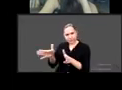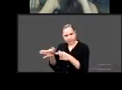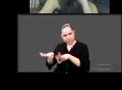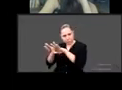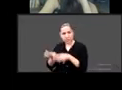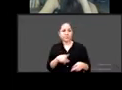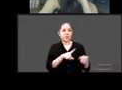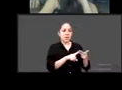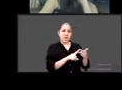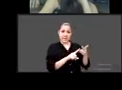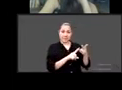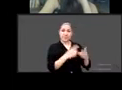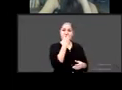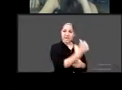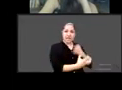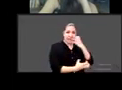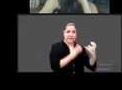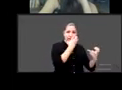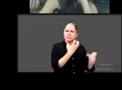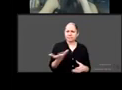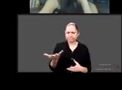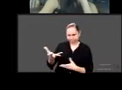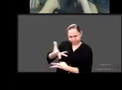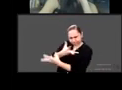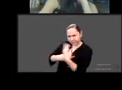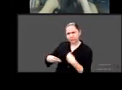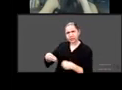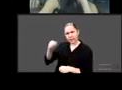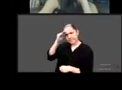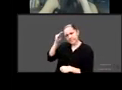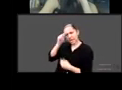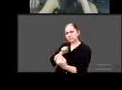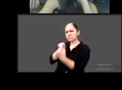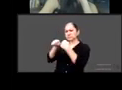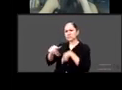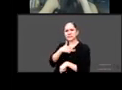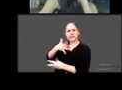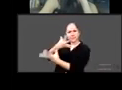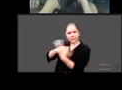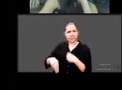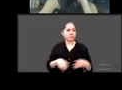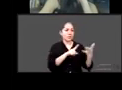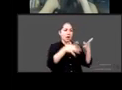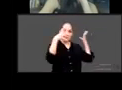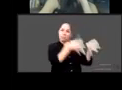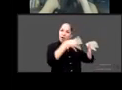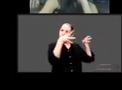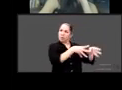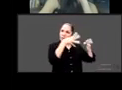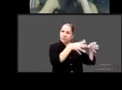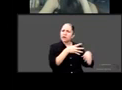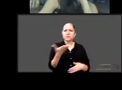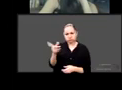por la empatía, por la reflexión, los sermones por la orientación con amor, por el diálogo, los desplantes e ignorar sus